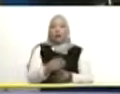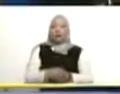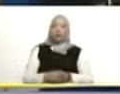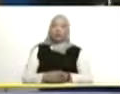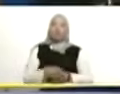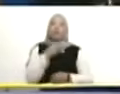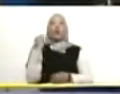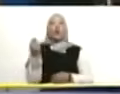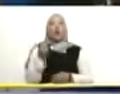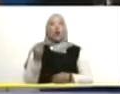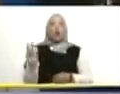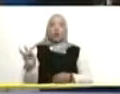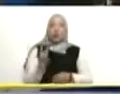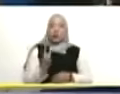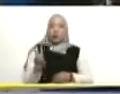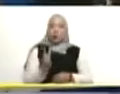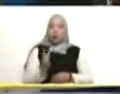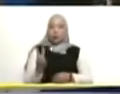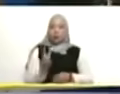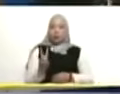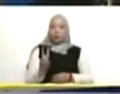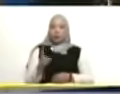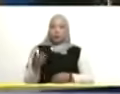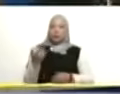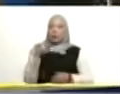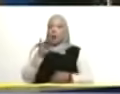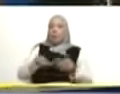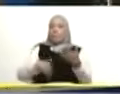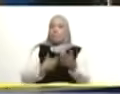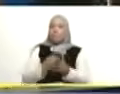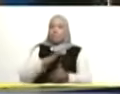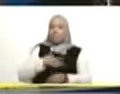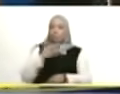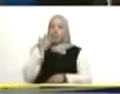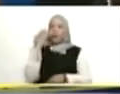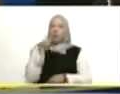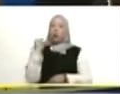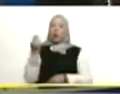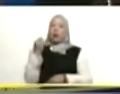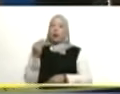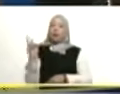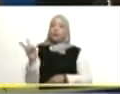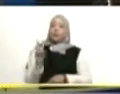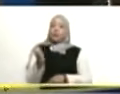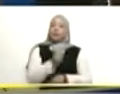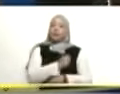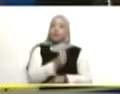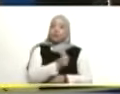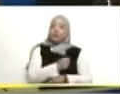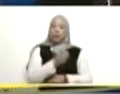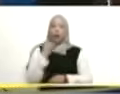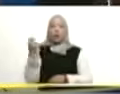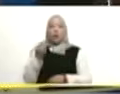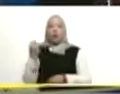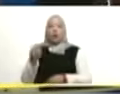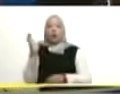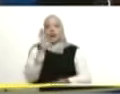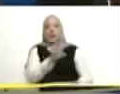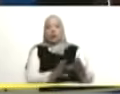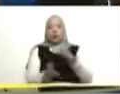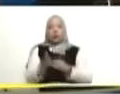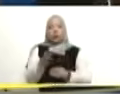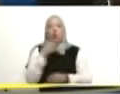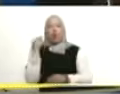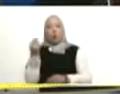la juventud cristiana, vengan, vamos. Juventud católica, vamos. Juventud científica,